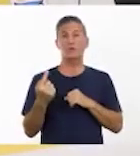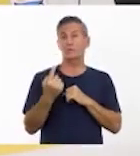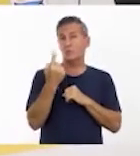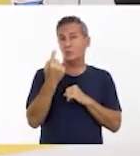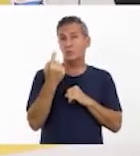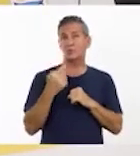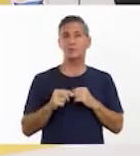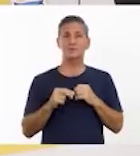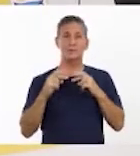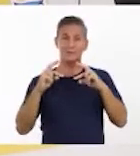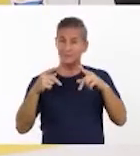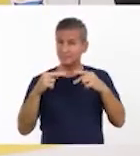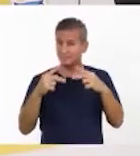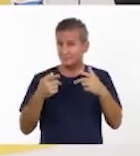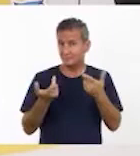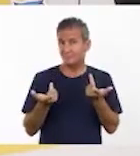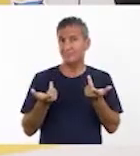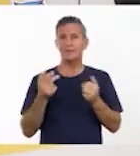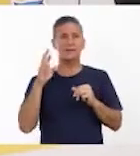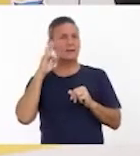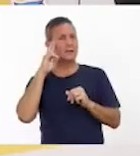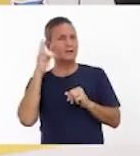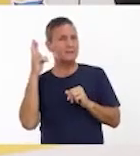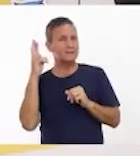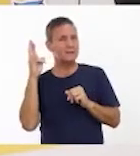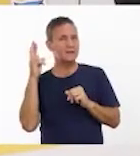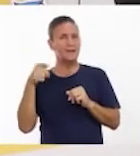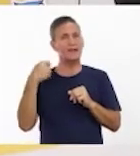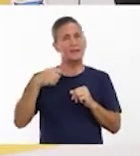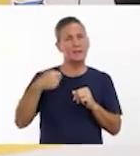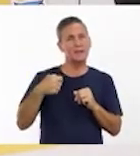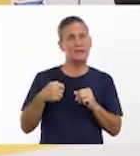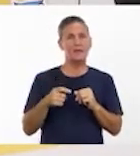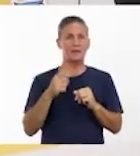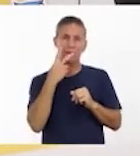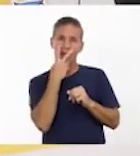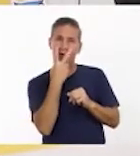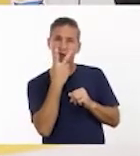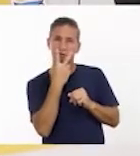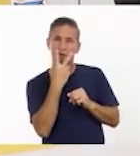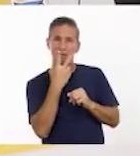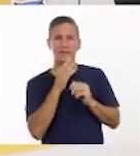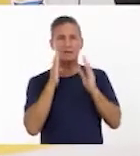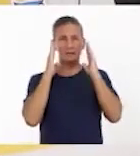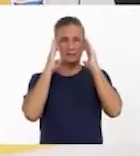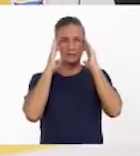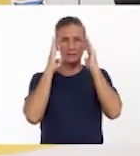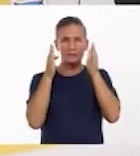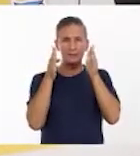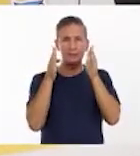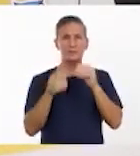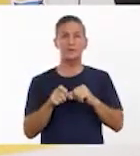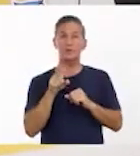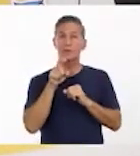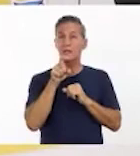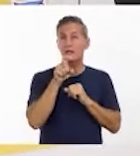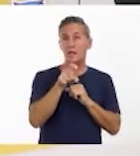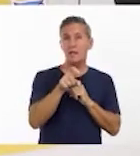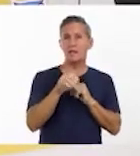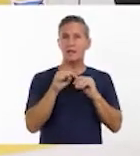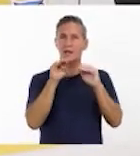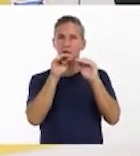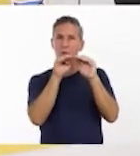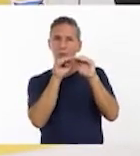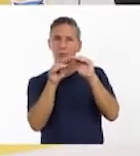lo único que vamos a reiterar es que recuerden, deben fijarse y enfocarse en el